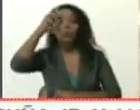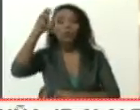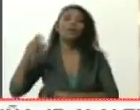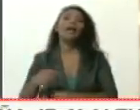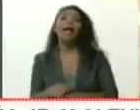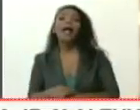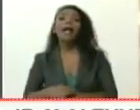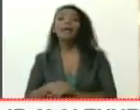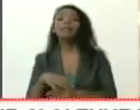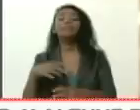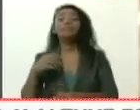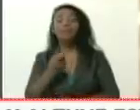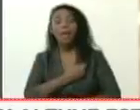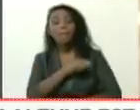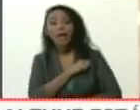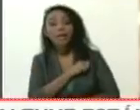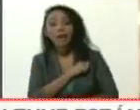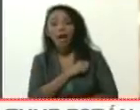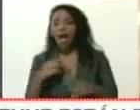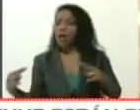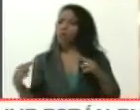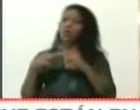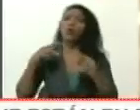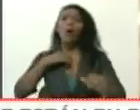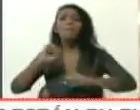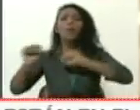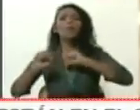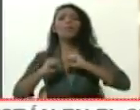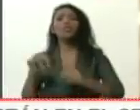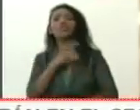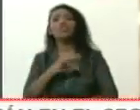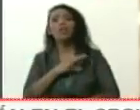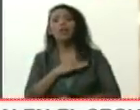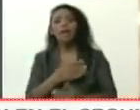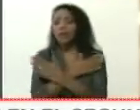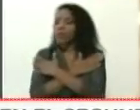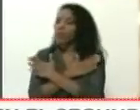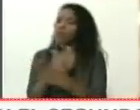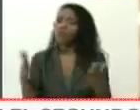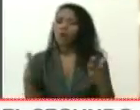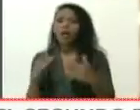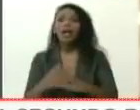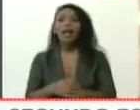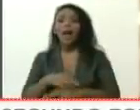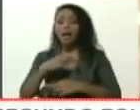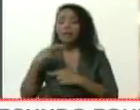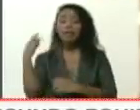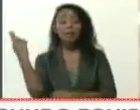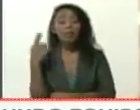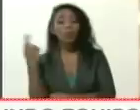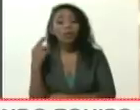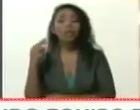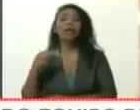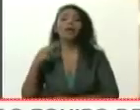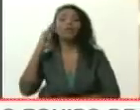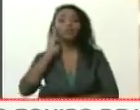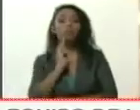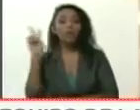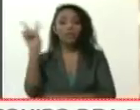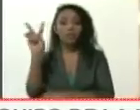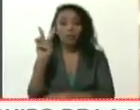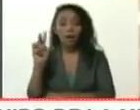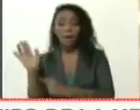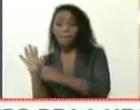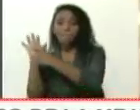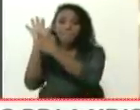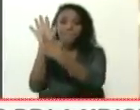en Madrid, España, en un encuentro con movimientos sociales quienes se solidarizaron con la República Bolivariana de Venezuela. Ha destacado